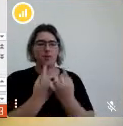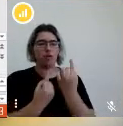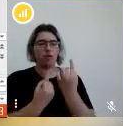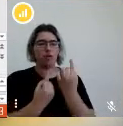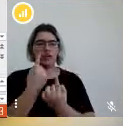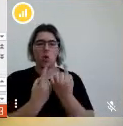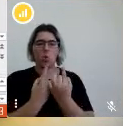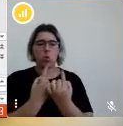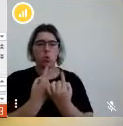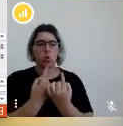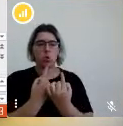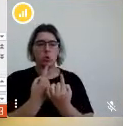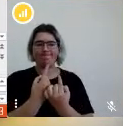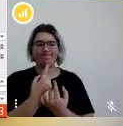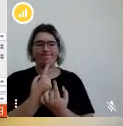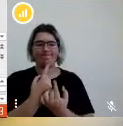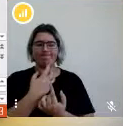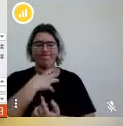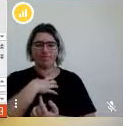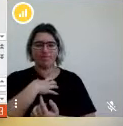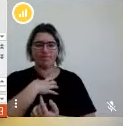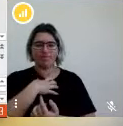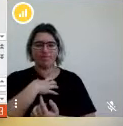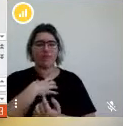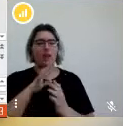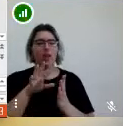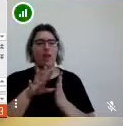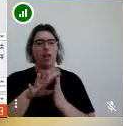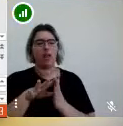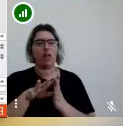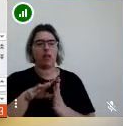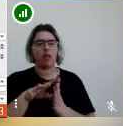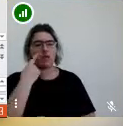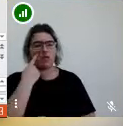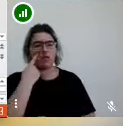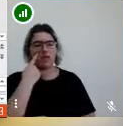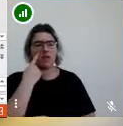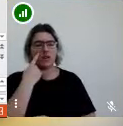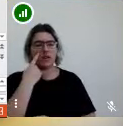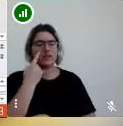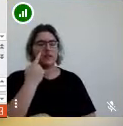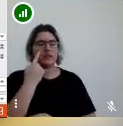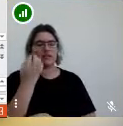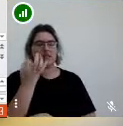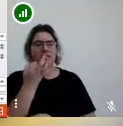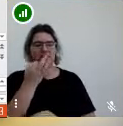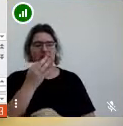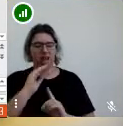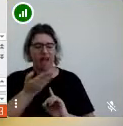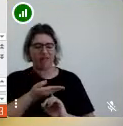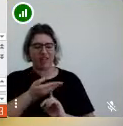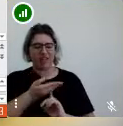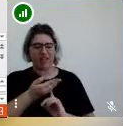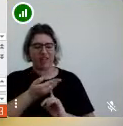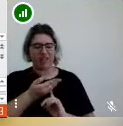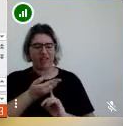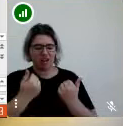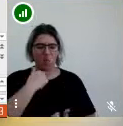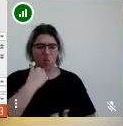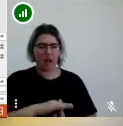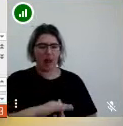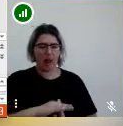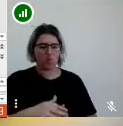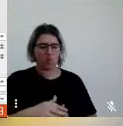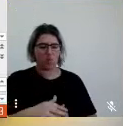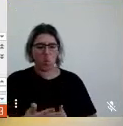pueden tardar en descubrir, en identificar qué alimento es el que les está sentando mal, porque el proceso digestivo al final